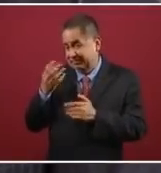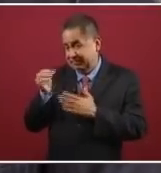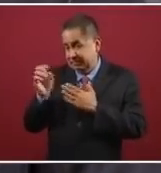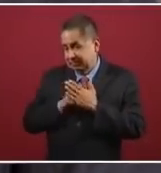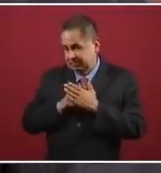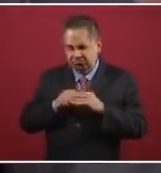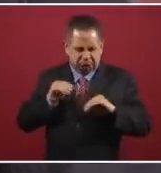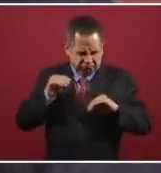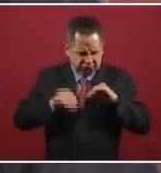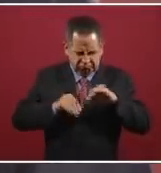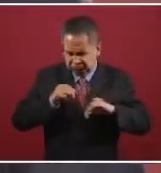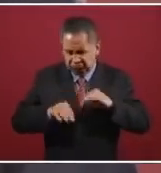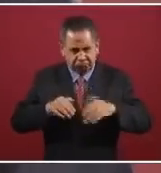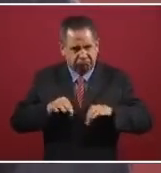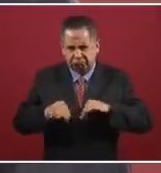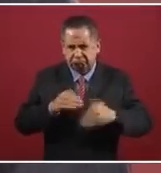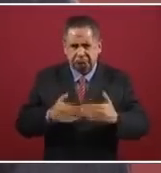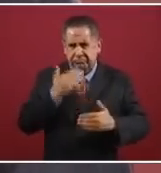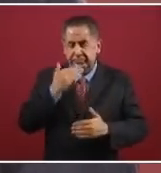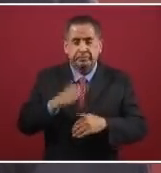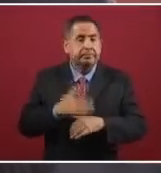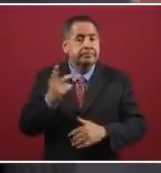¿Por qué?